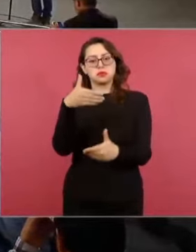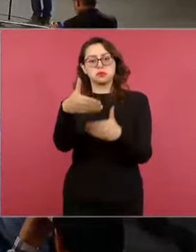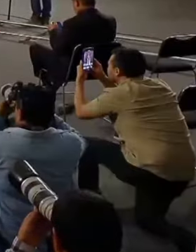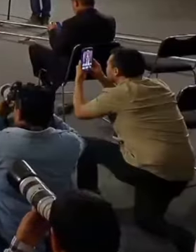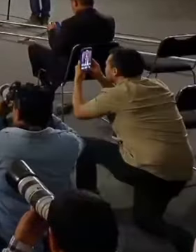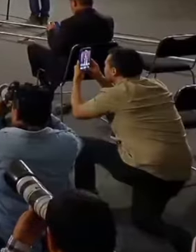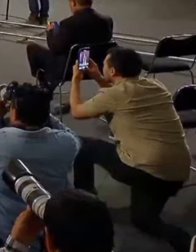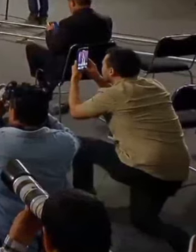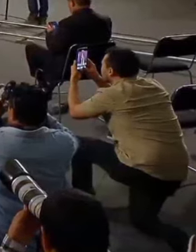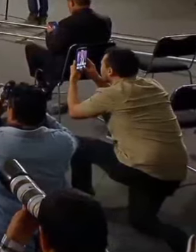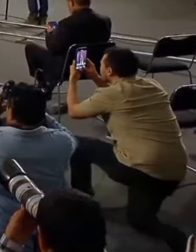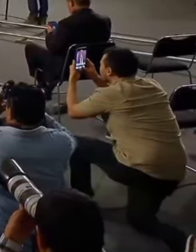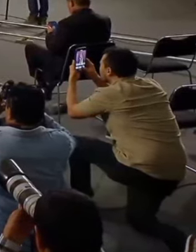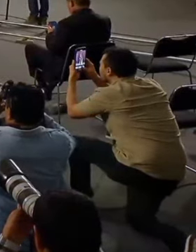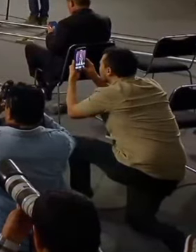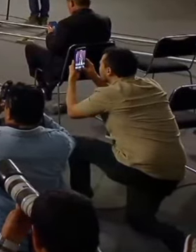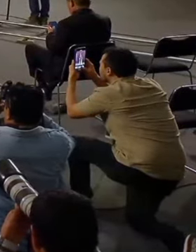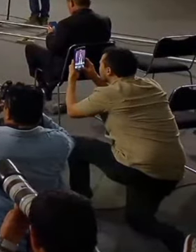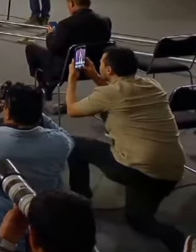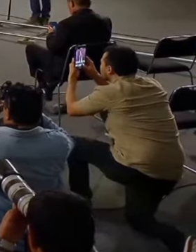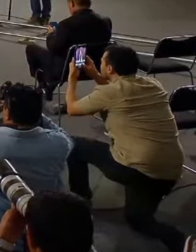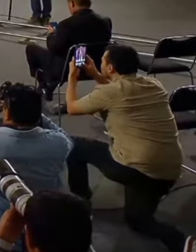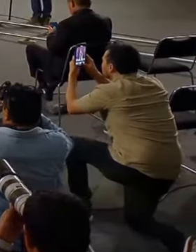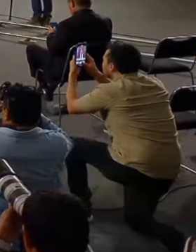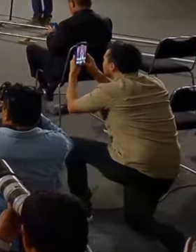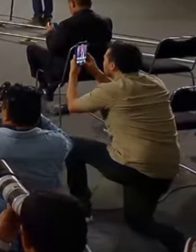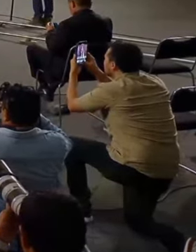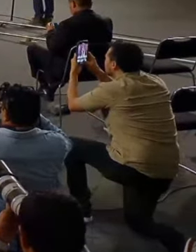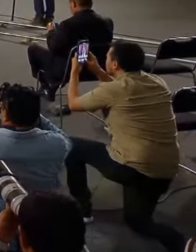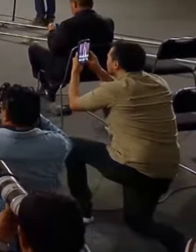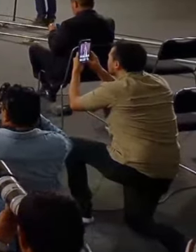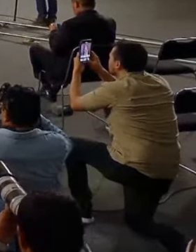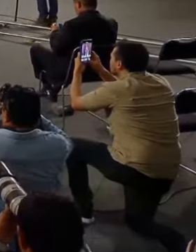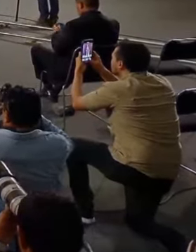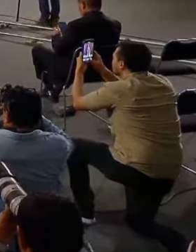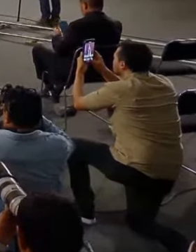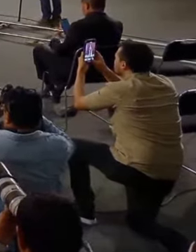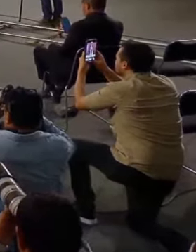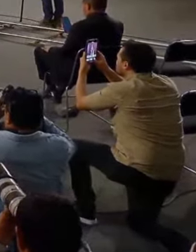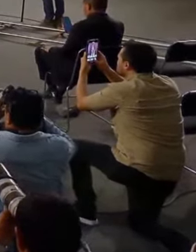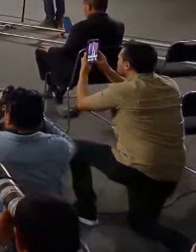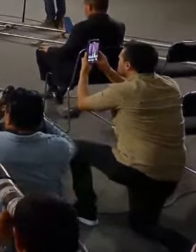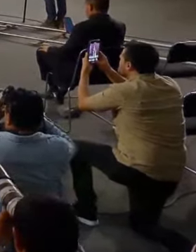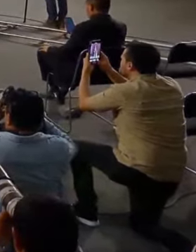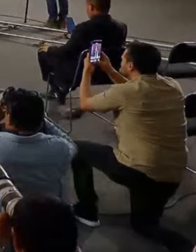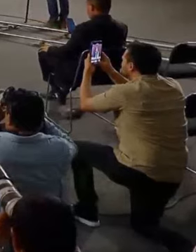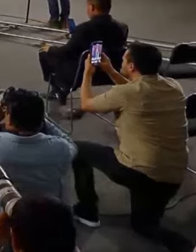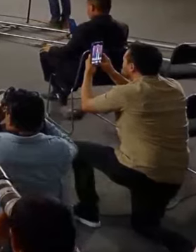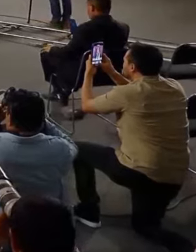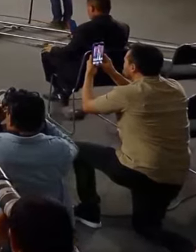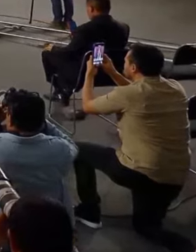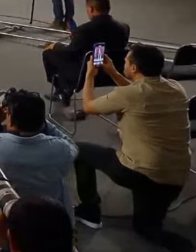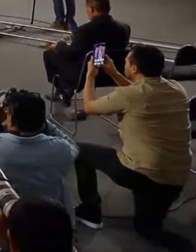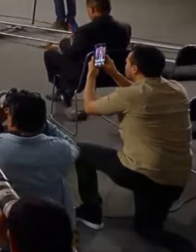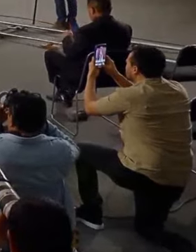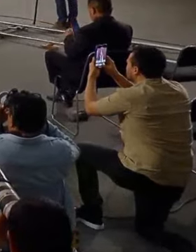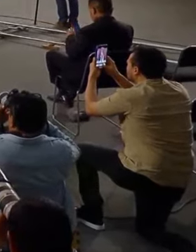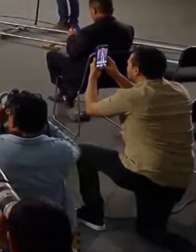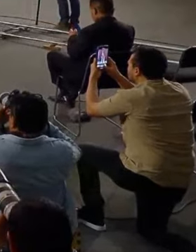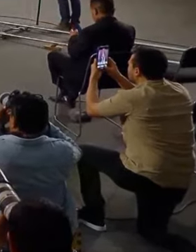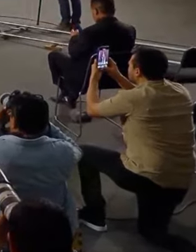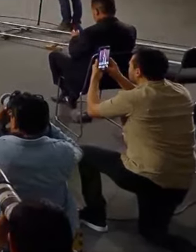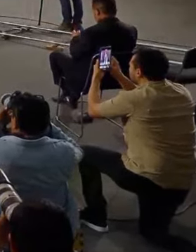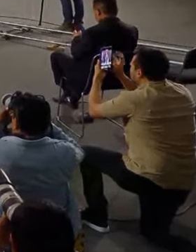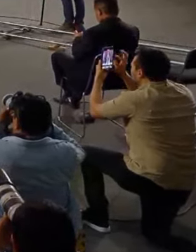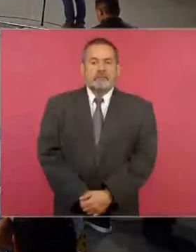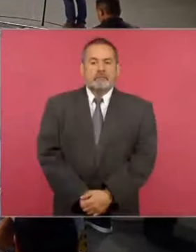conciencias. Y en el tema de seguridad hemos venido trabajando de manera conjunta con las